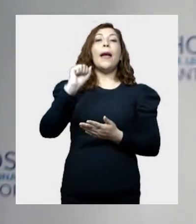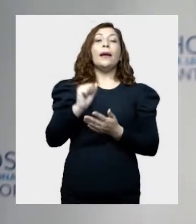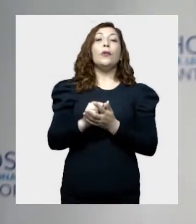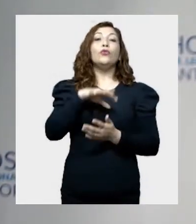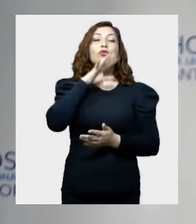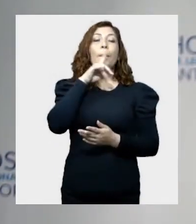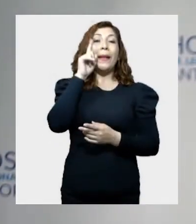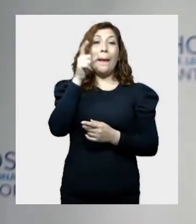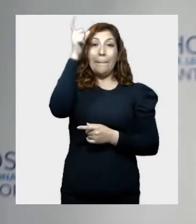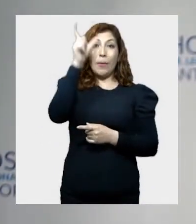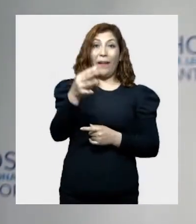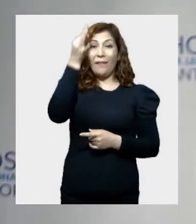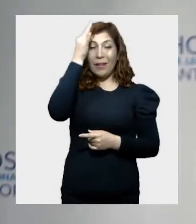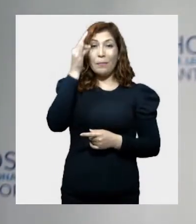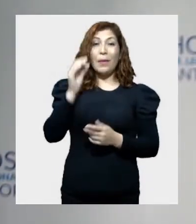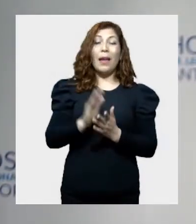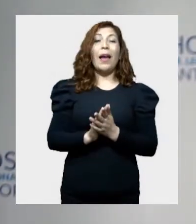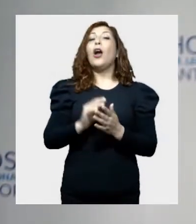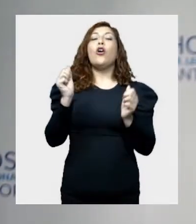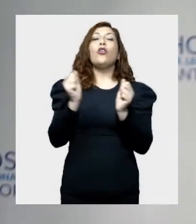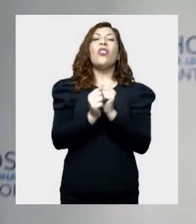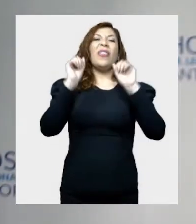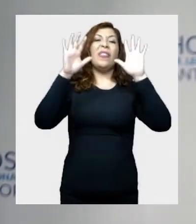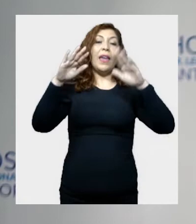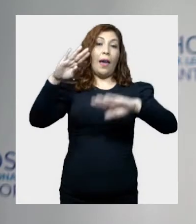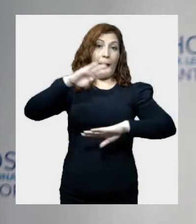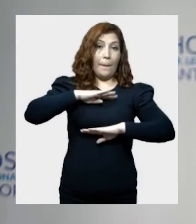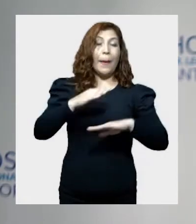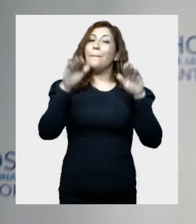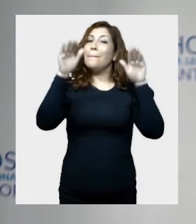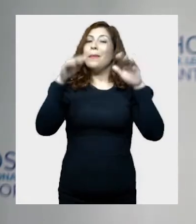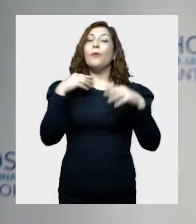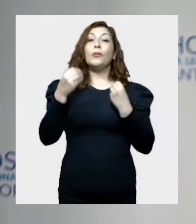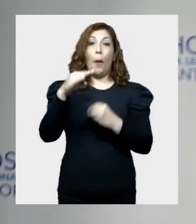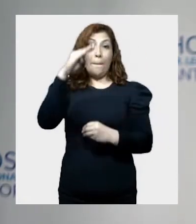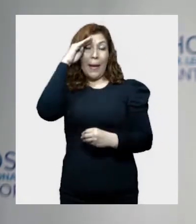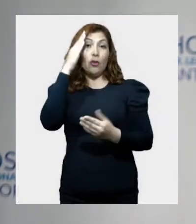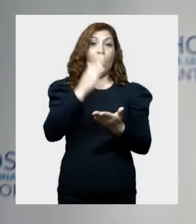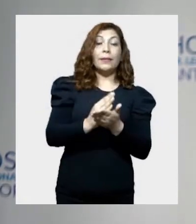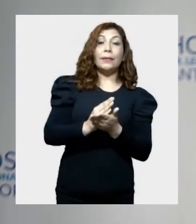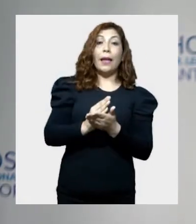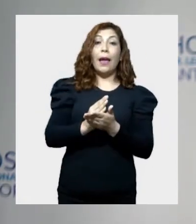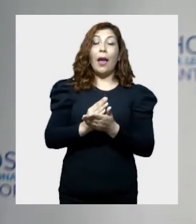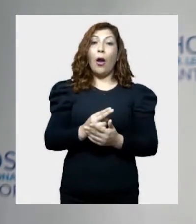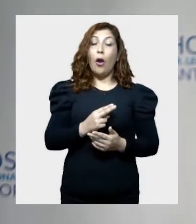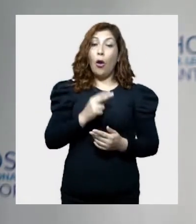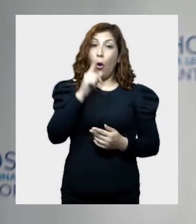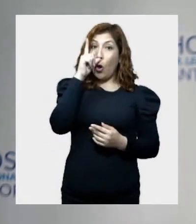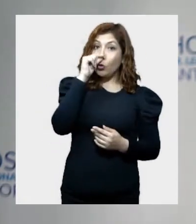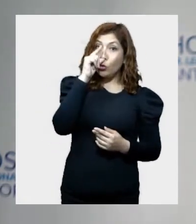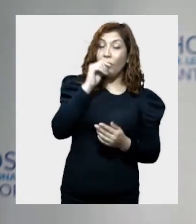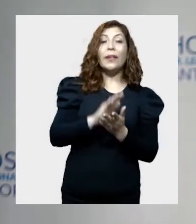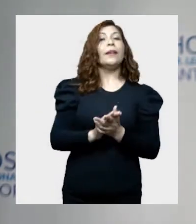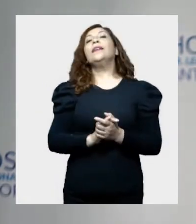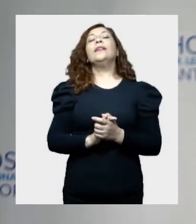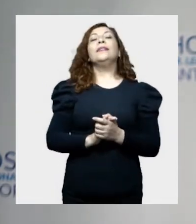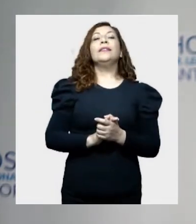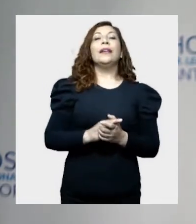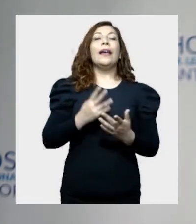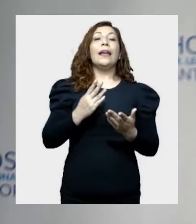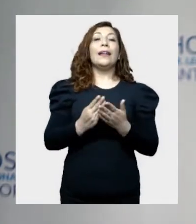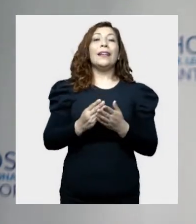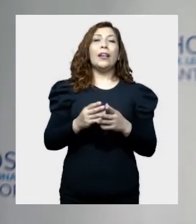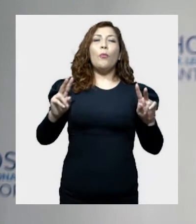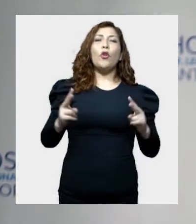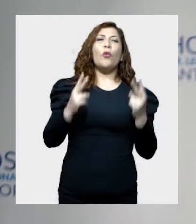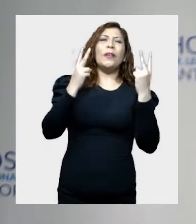hospitalización de pacientes críticos con 10 camas. Lo mismo ocurrió desde mayo a octubre en el área de recuperación de anestesia, inicialmente